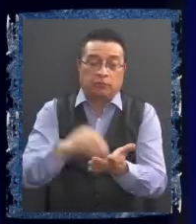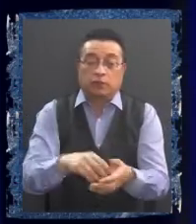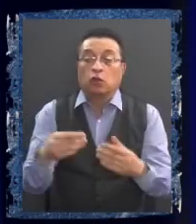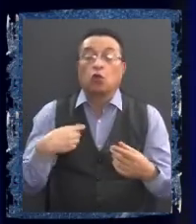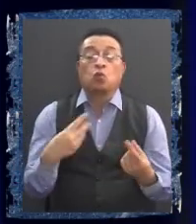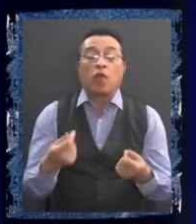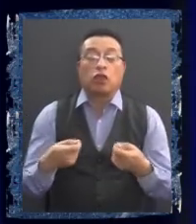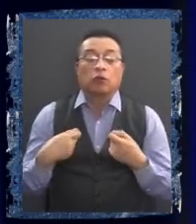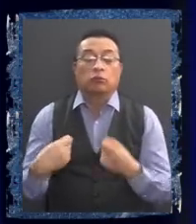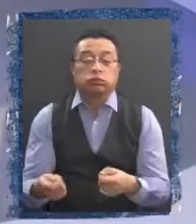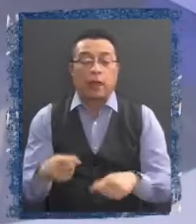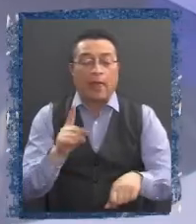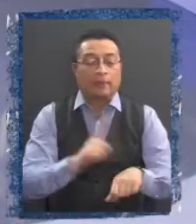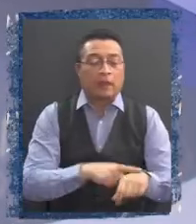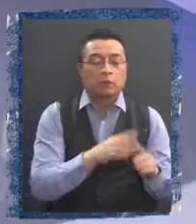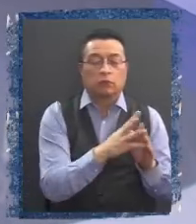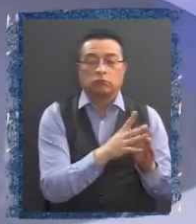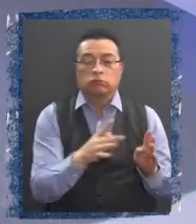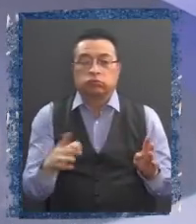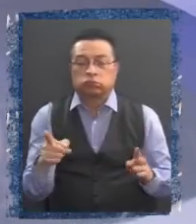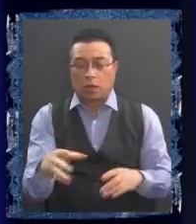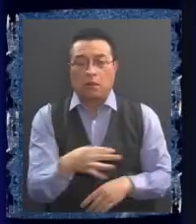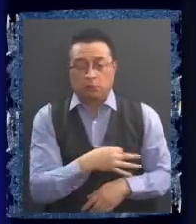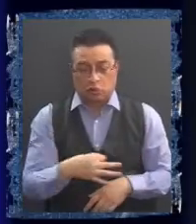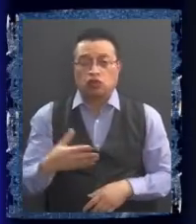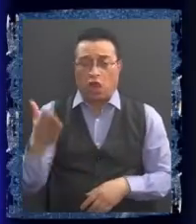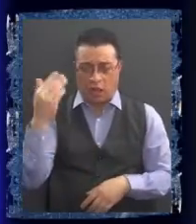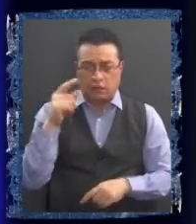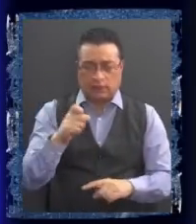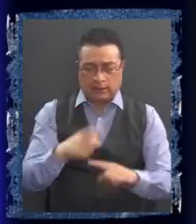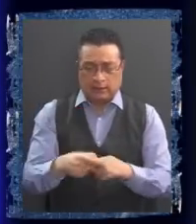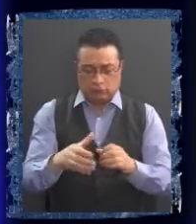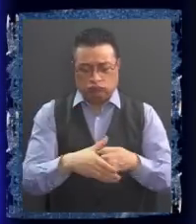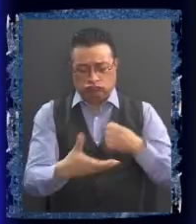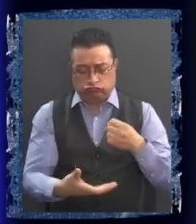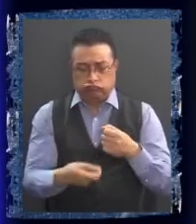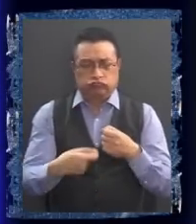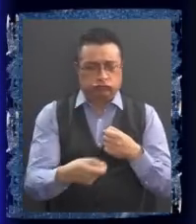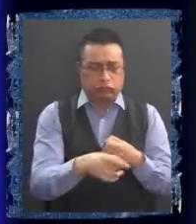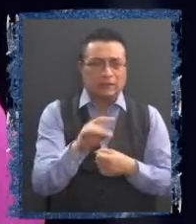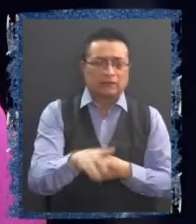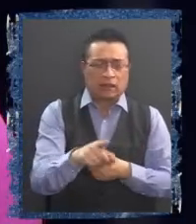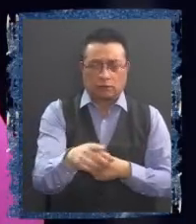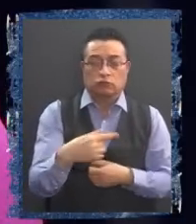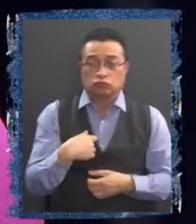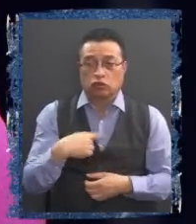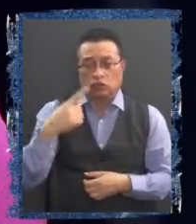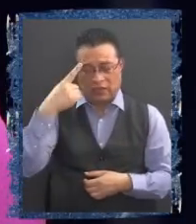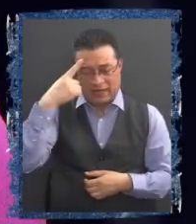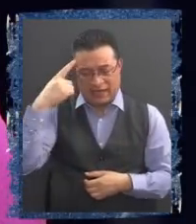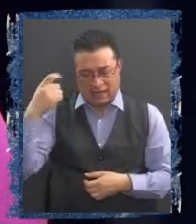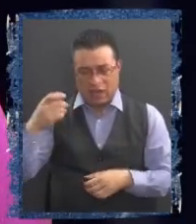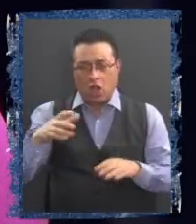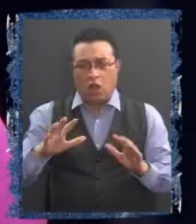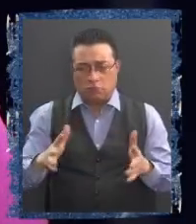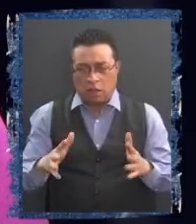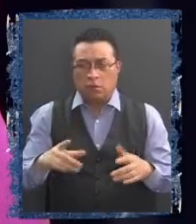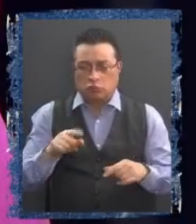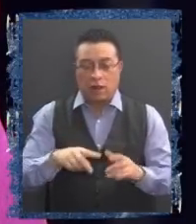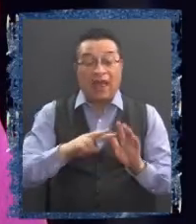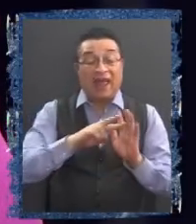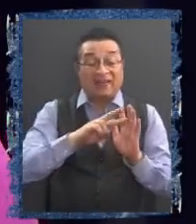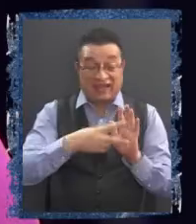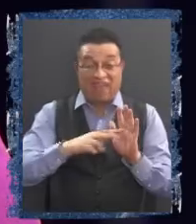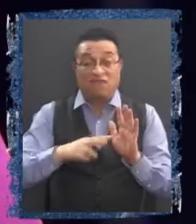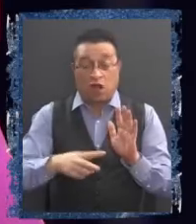cuánto tiempo le da usted como ministra? Usted manejó los presupuestos. ¿Cuánto tiempo? Yo creo que esto va a requerir reformas